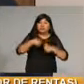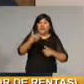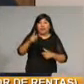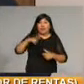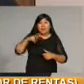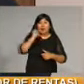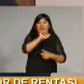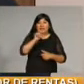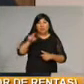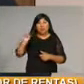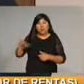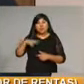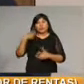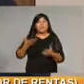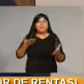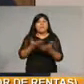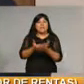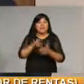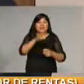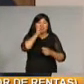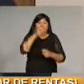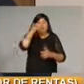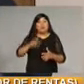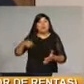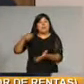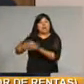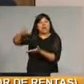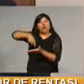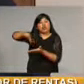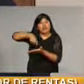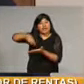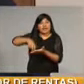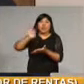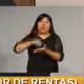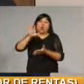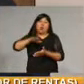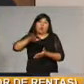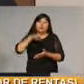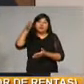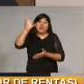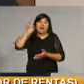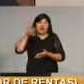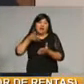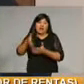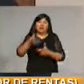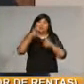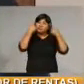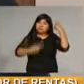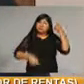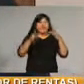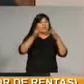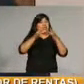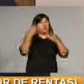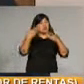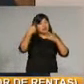a través de débitos automáticos con tarjetas de crédito pagar en las distintas bocas habilitadas que tenemos en nuestra en nuestro sistema digamos